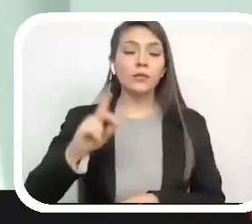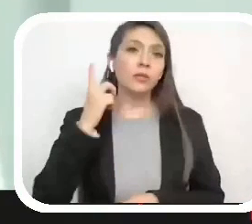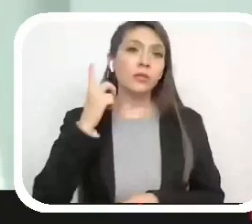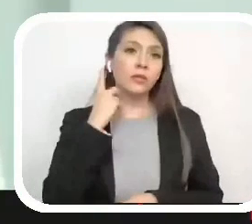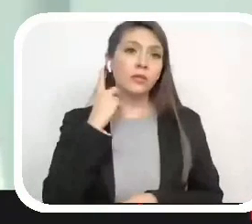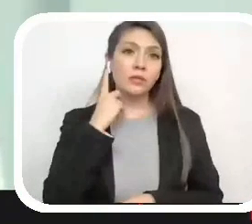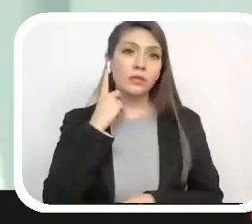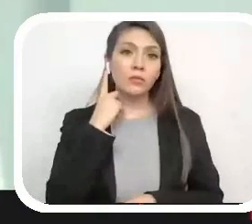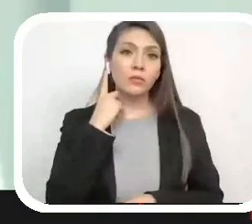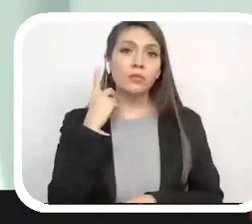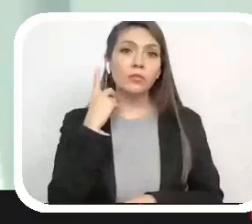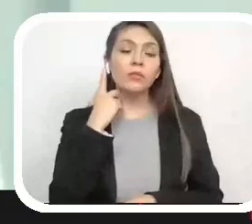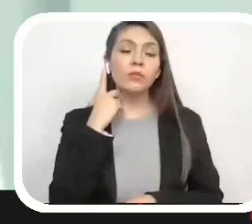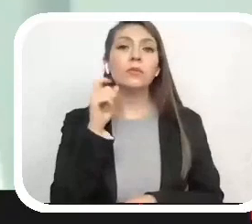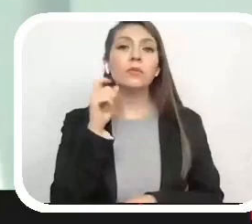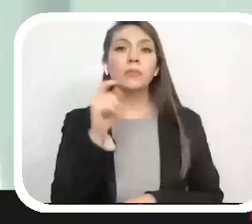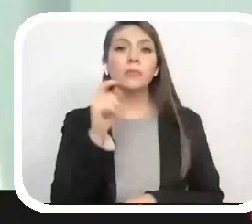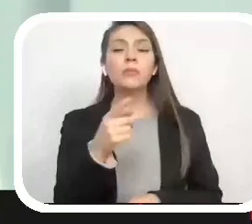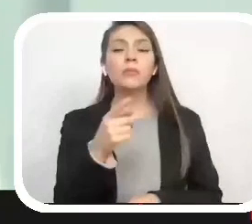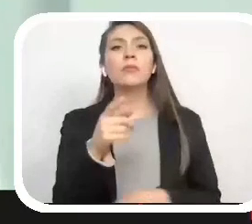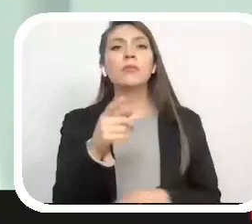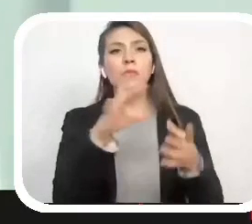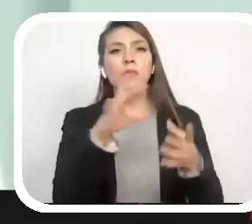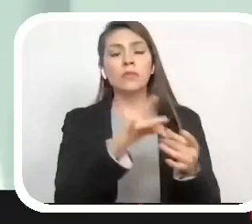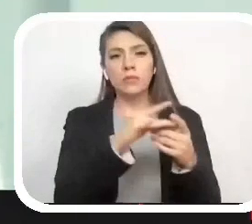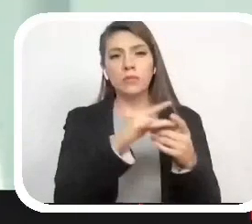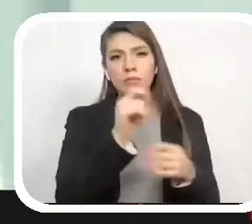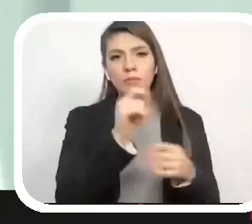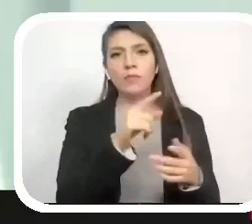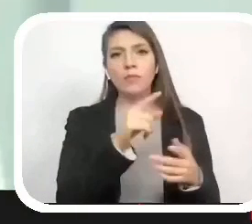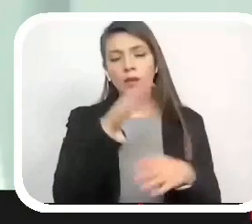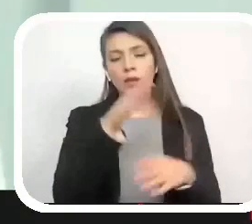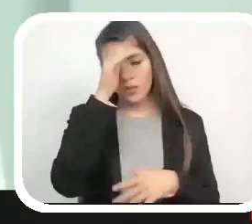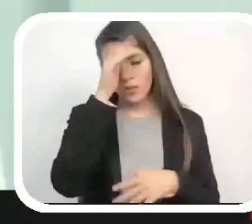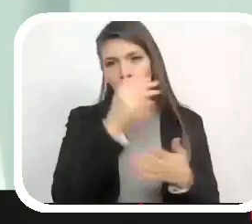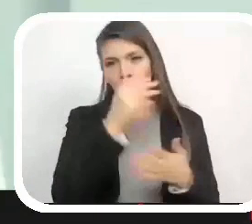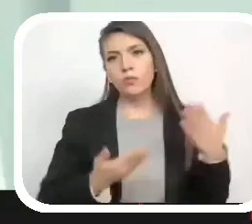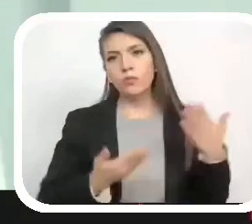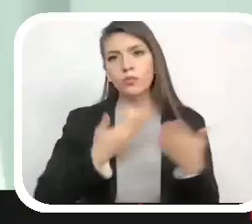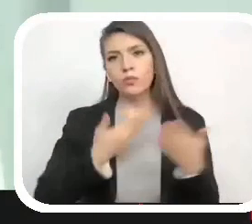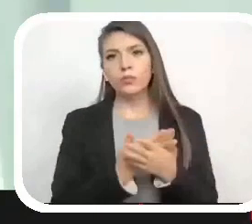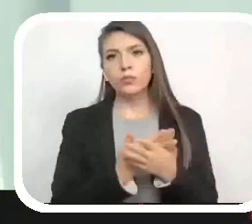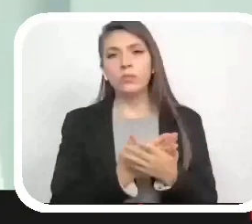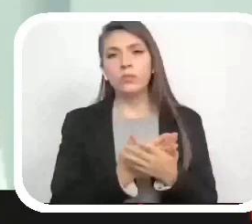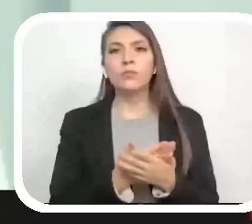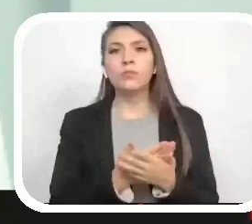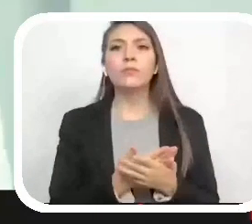de acuerdo en los términos que se indica en el proyecto que se acompaña,